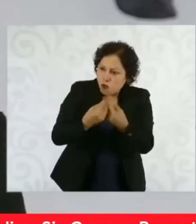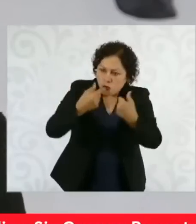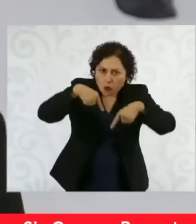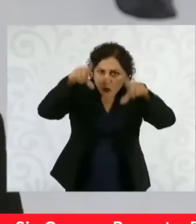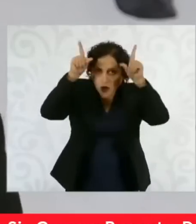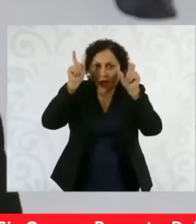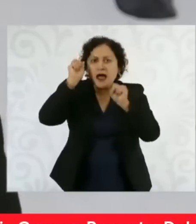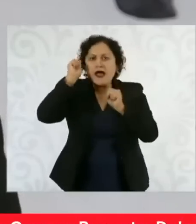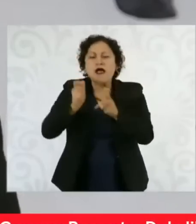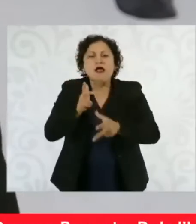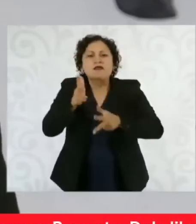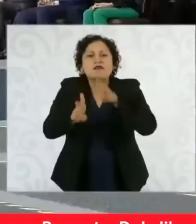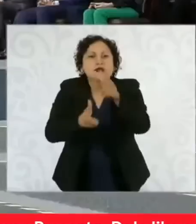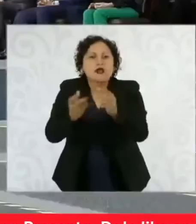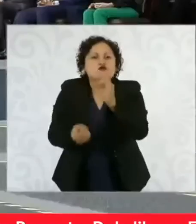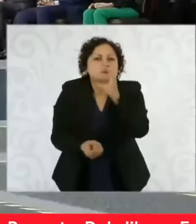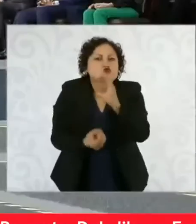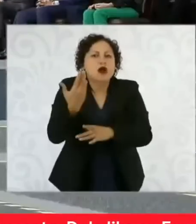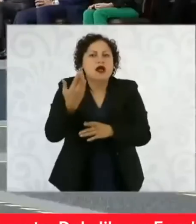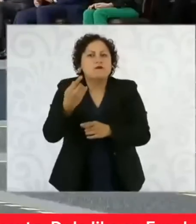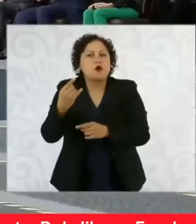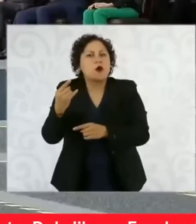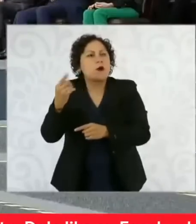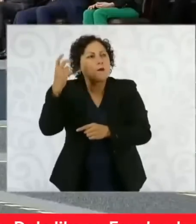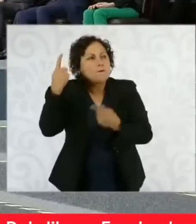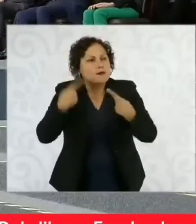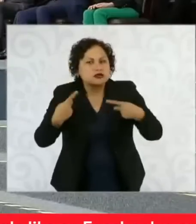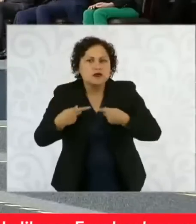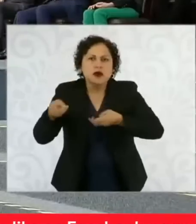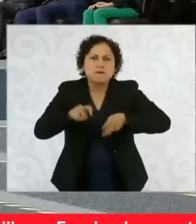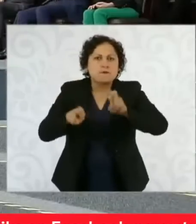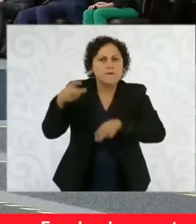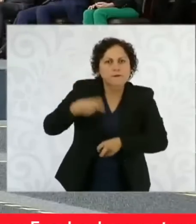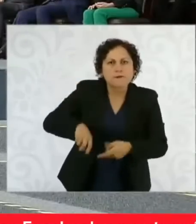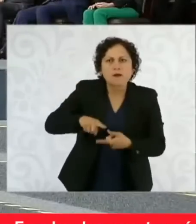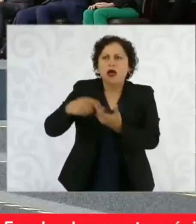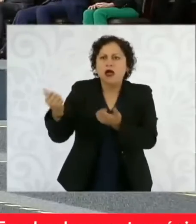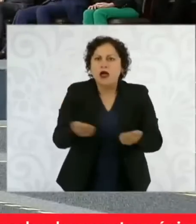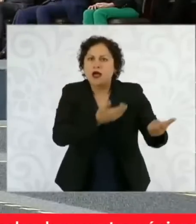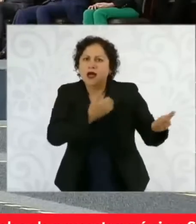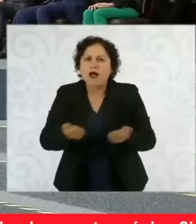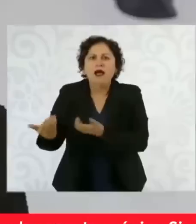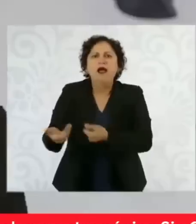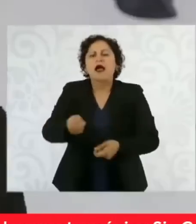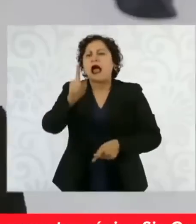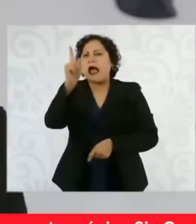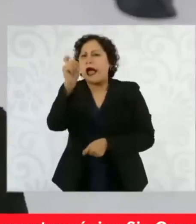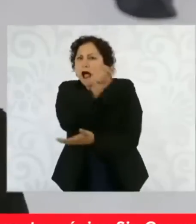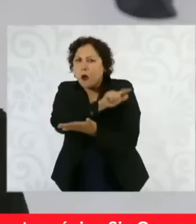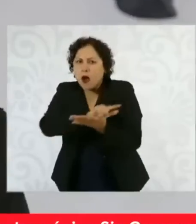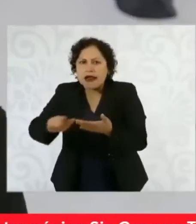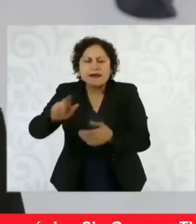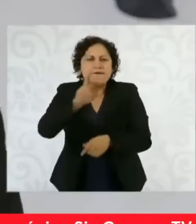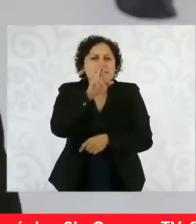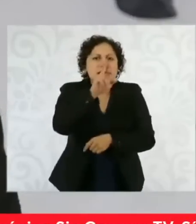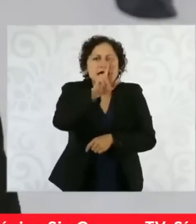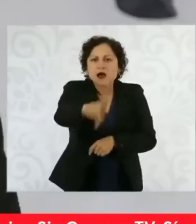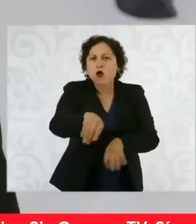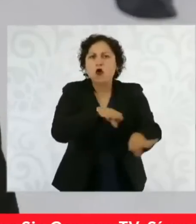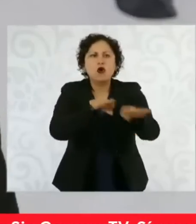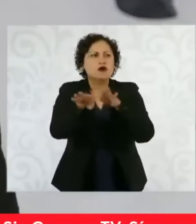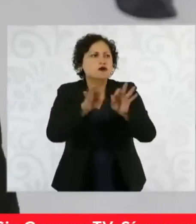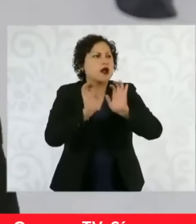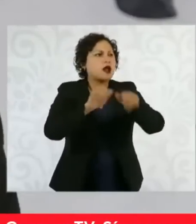de pasajeros, carreteras, obras de agua potable, se generan empleos mejor pagados, se construye paz todos